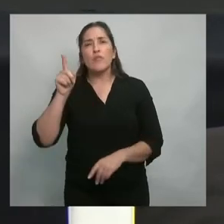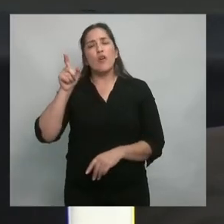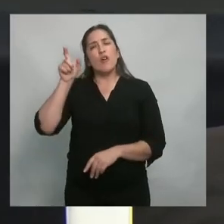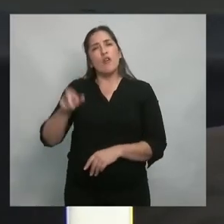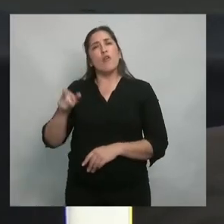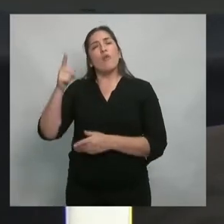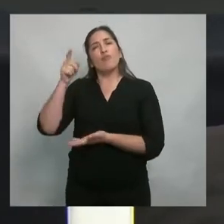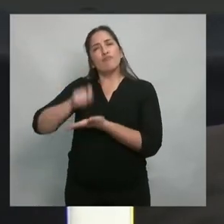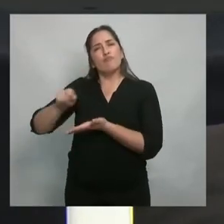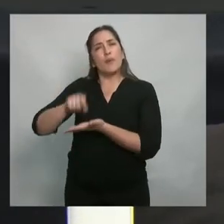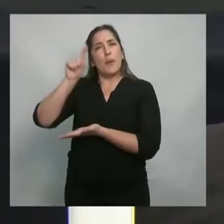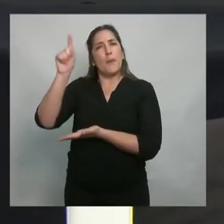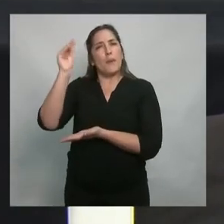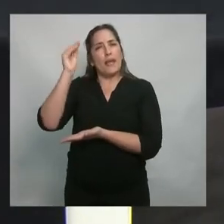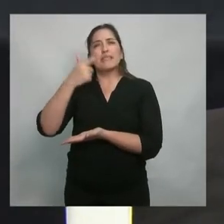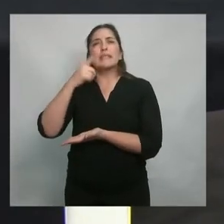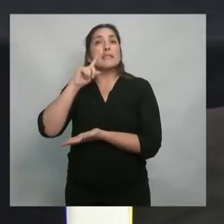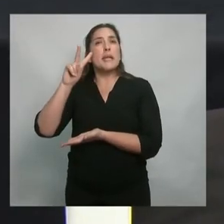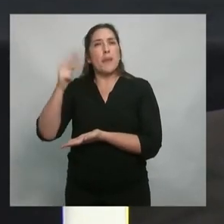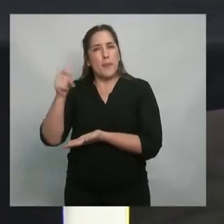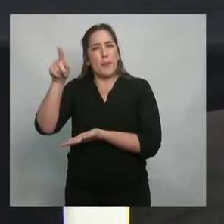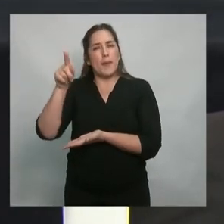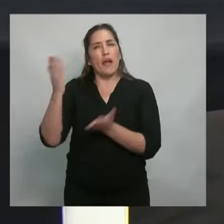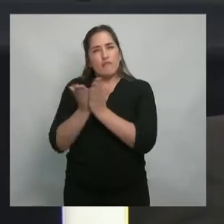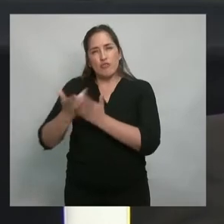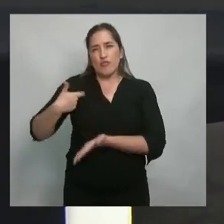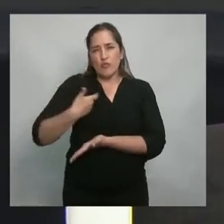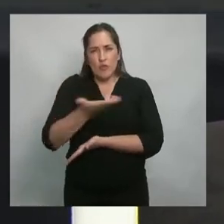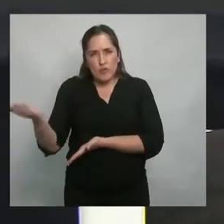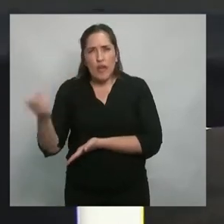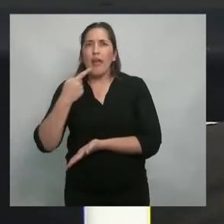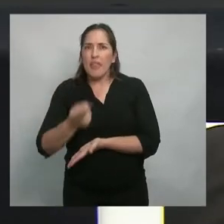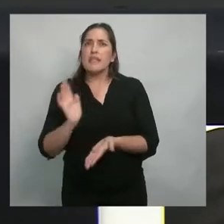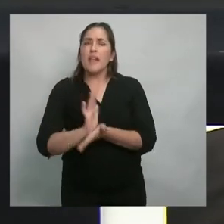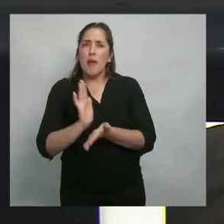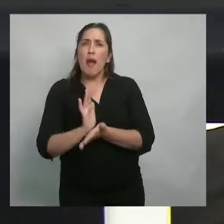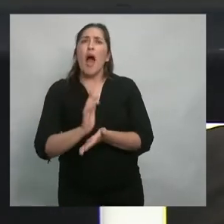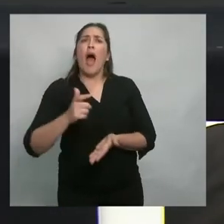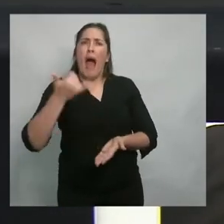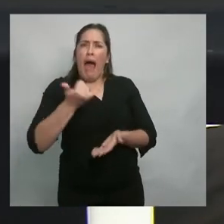puertorriqueño Eduardo Bonilla Silva ha llamado un racismo sin racistas,